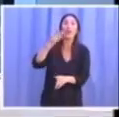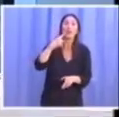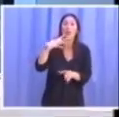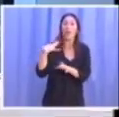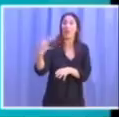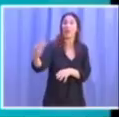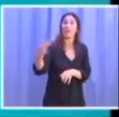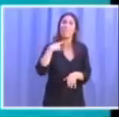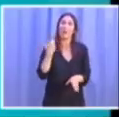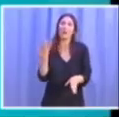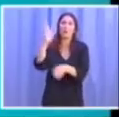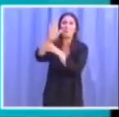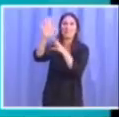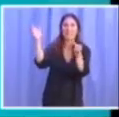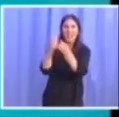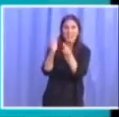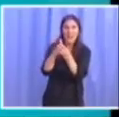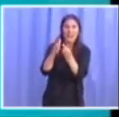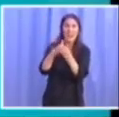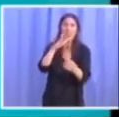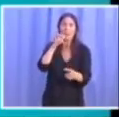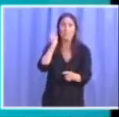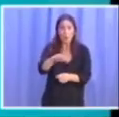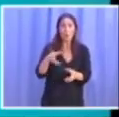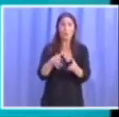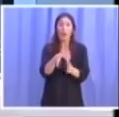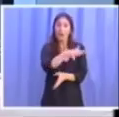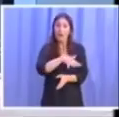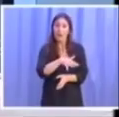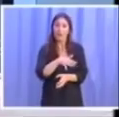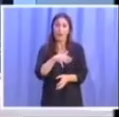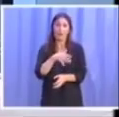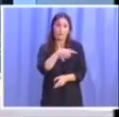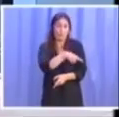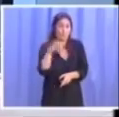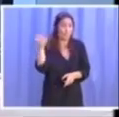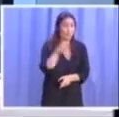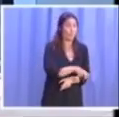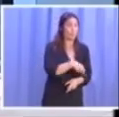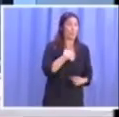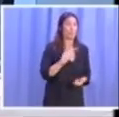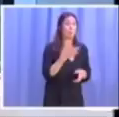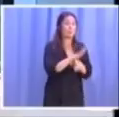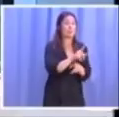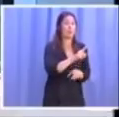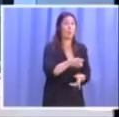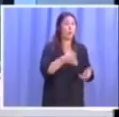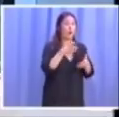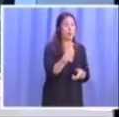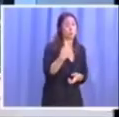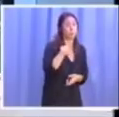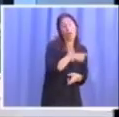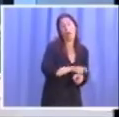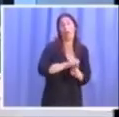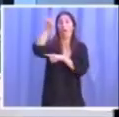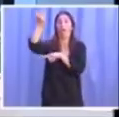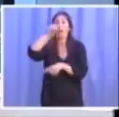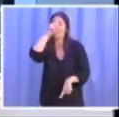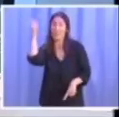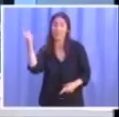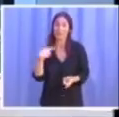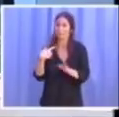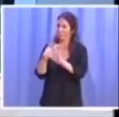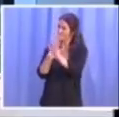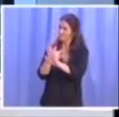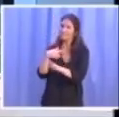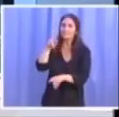elegido para representar a Granada usted en diga. Granada por los granadinos? Usted se presenta aquí y como no sale, se va a Madrid. Presidente secretario general, no sabe. Le estoy preguntando